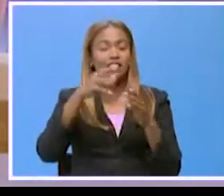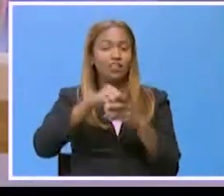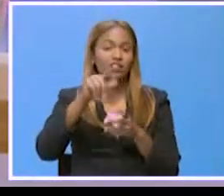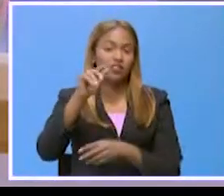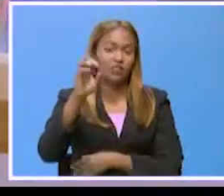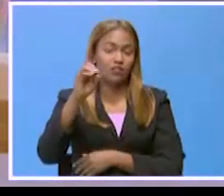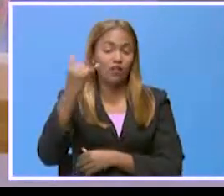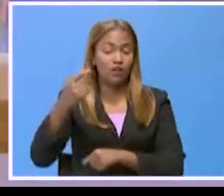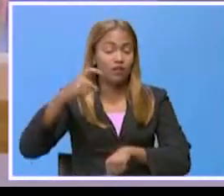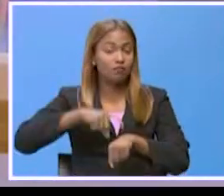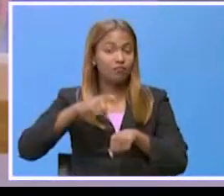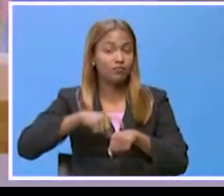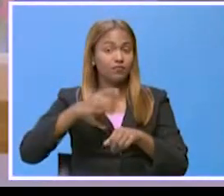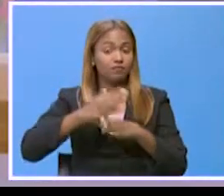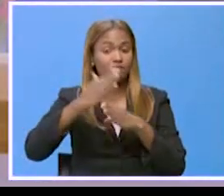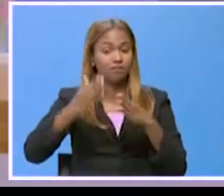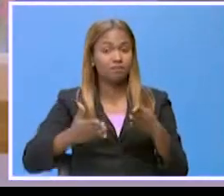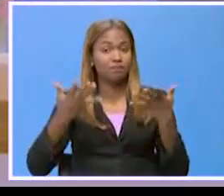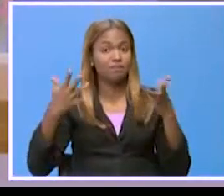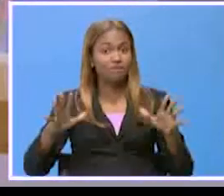señores es un momento d